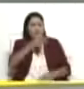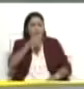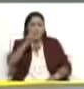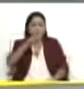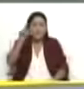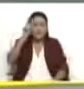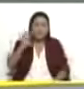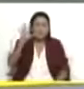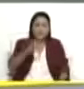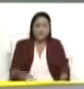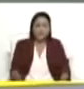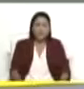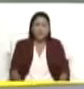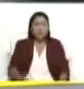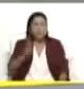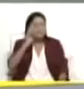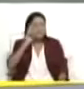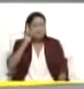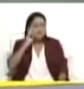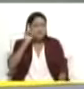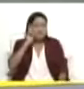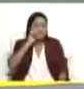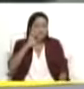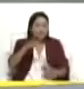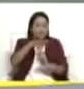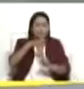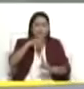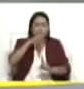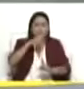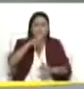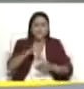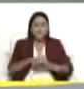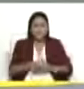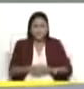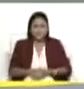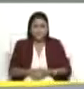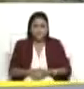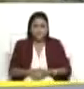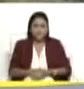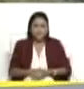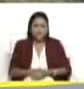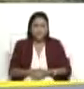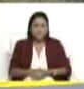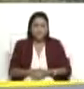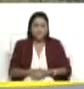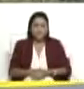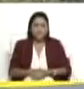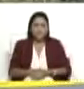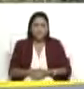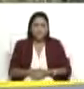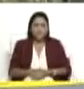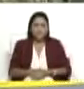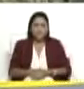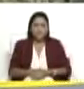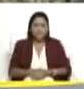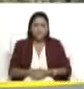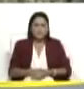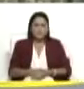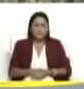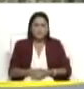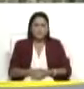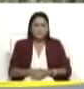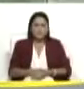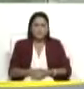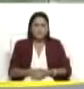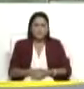Venezuela. Efectivamente, mi comandante jefe, un crimen. Como un verdugo cuando no le quiere ver el rostro a la